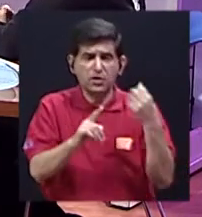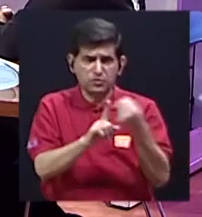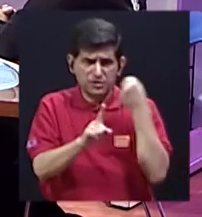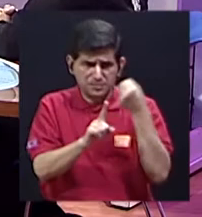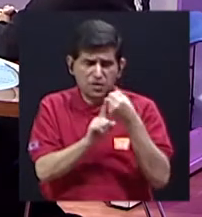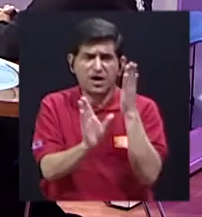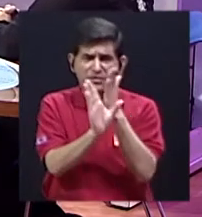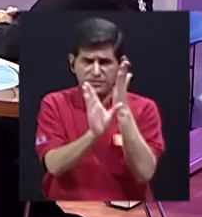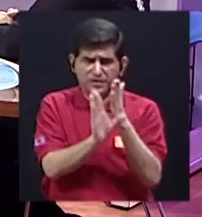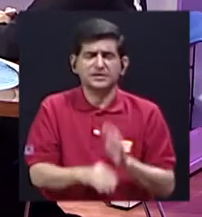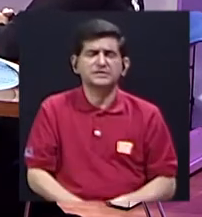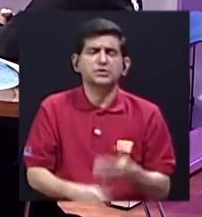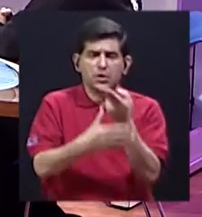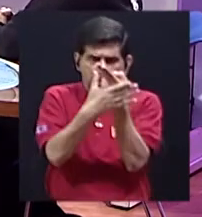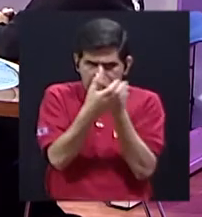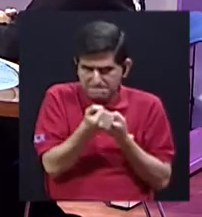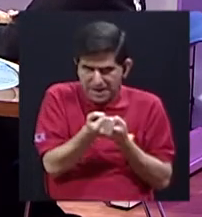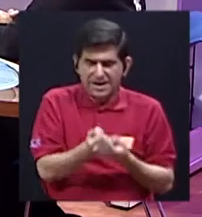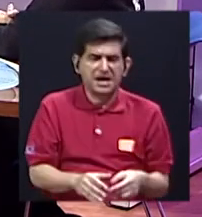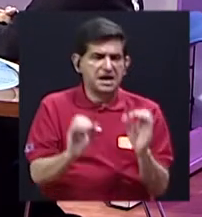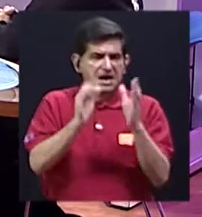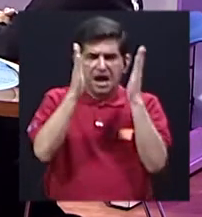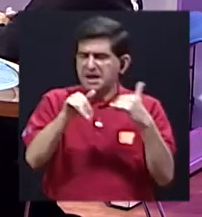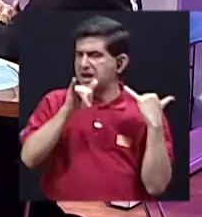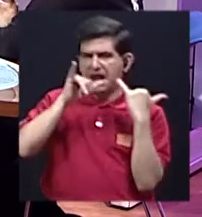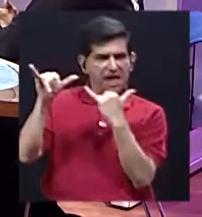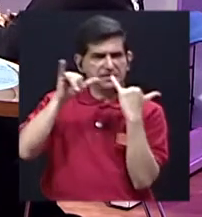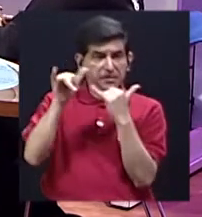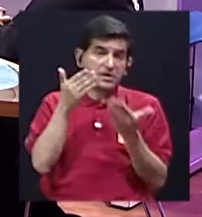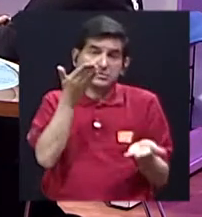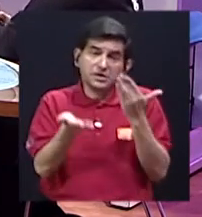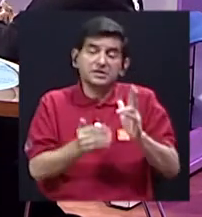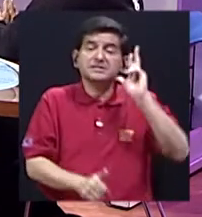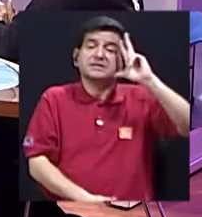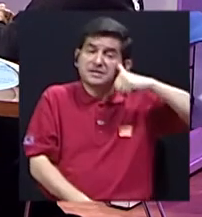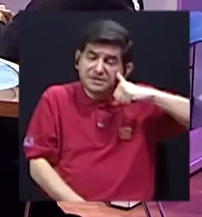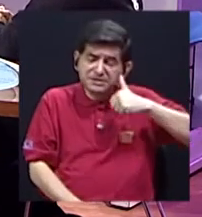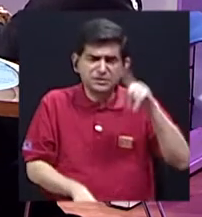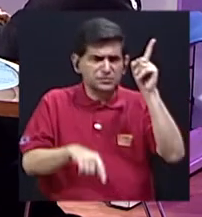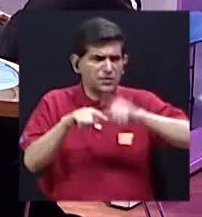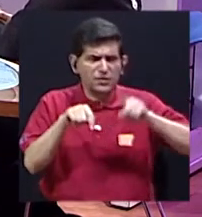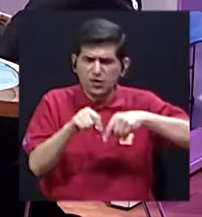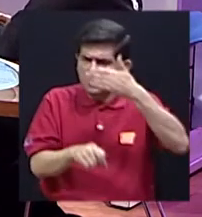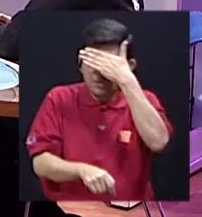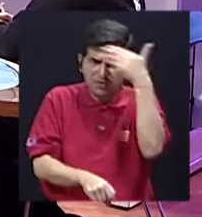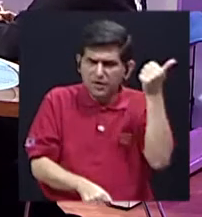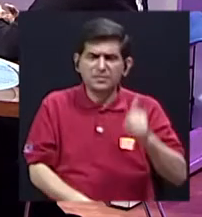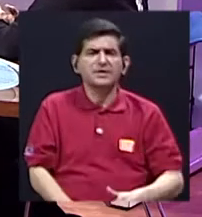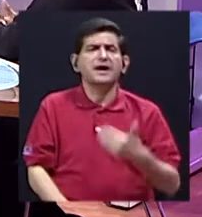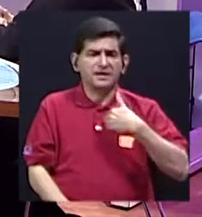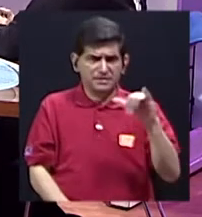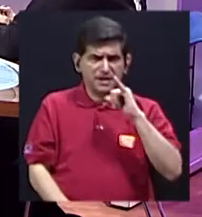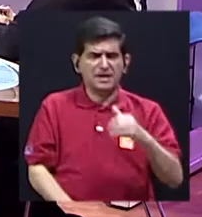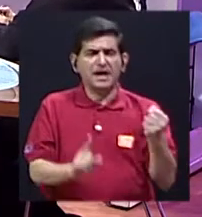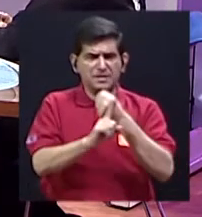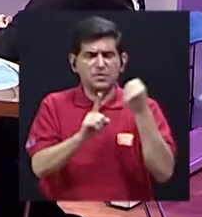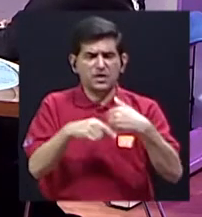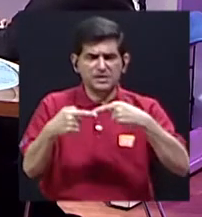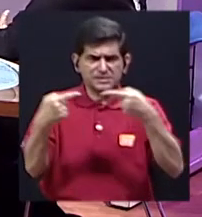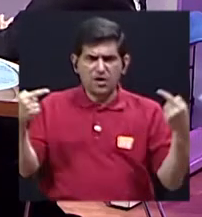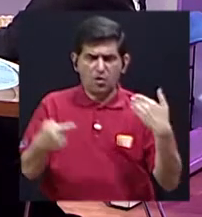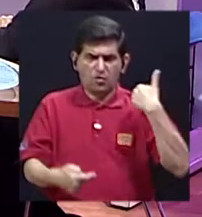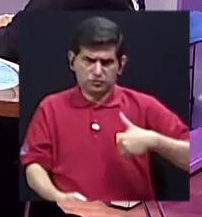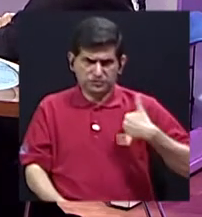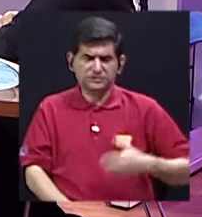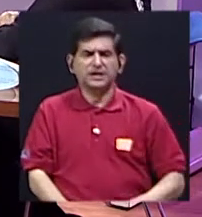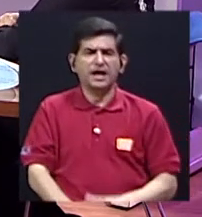psicológico de parte de sus parejas ninguno ha puesto la denuncia tal vez por machismo no podemos dejar de lado que existe también violencia contra los hombres